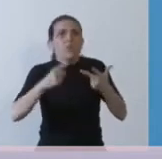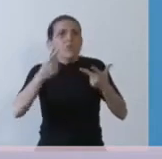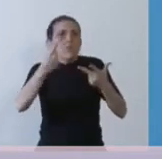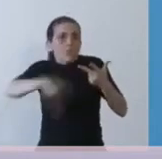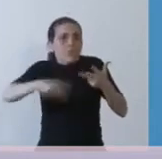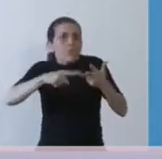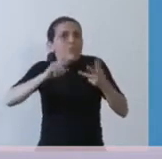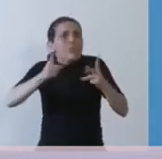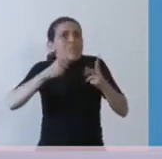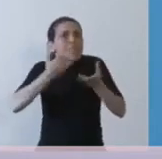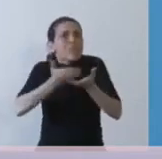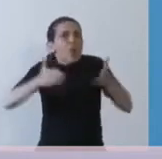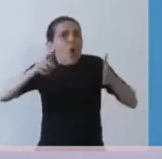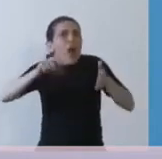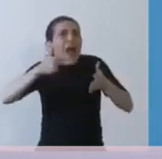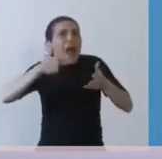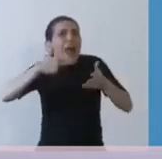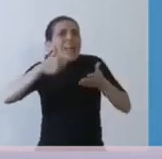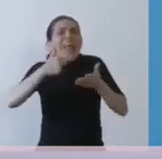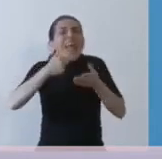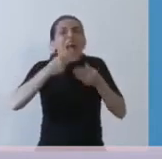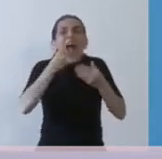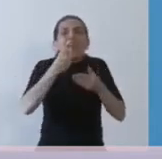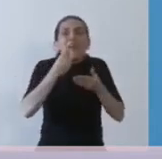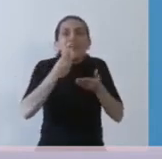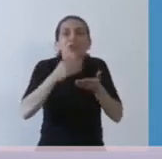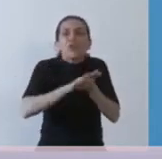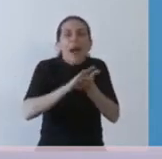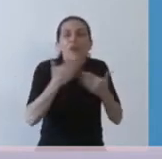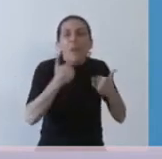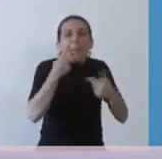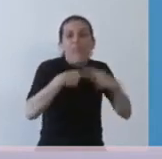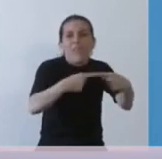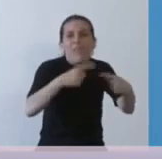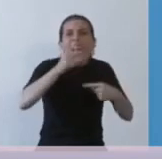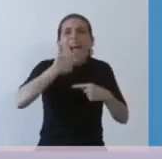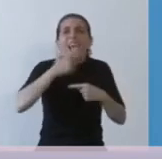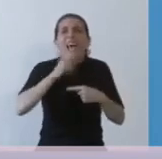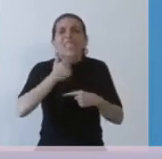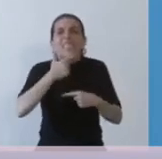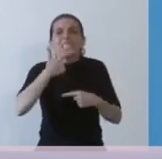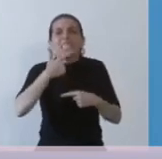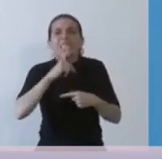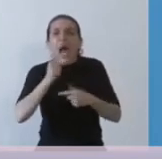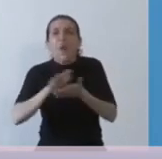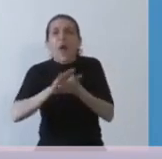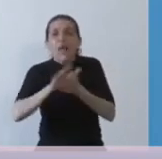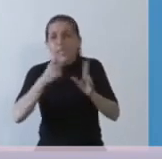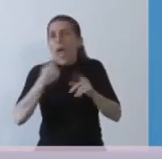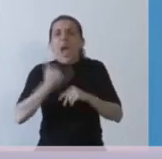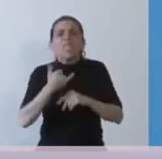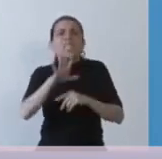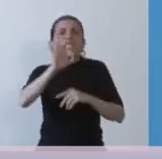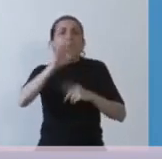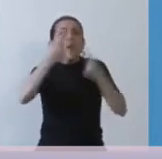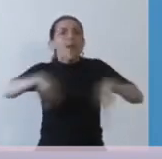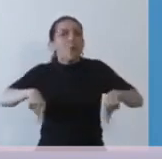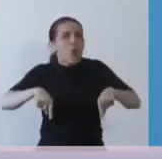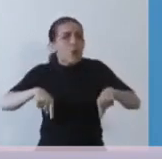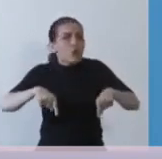canasta básica y sobre la base de un unas 50 categorías de